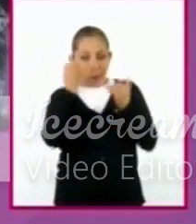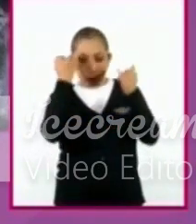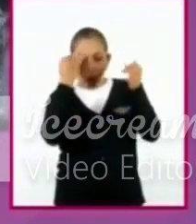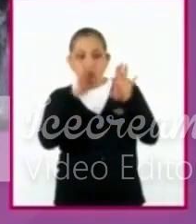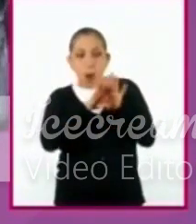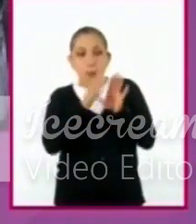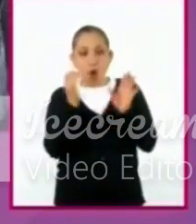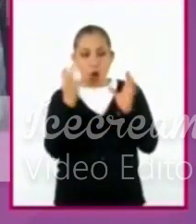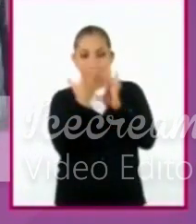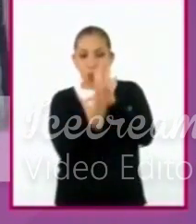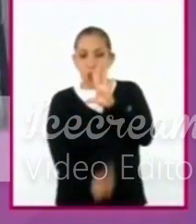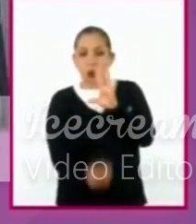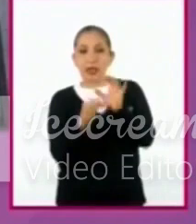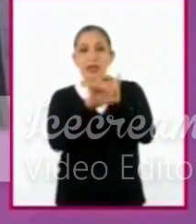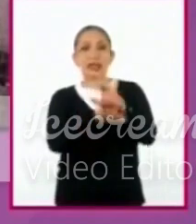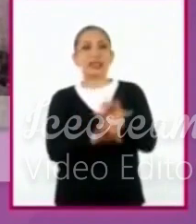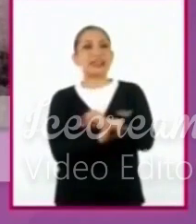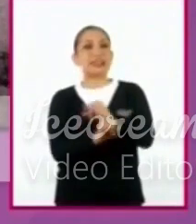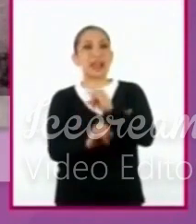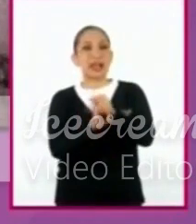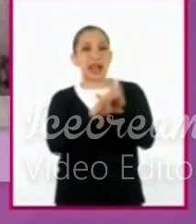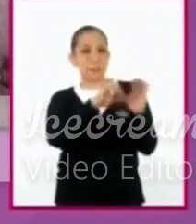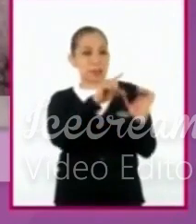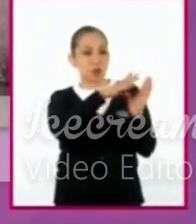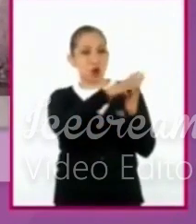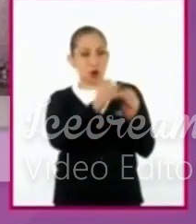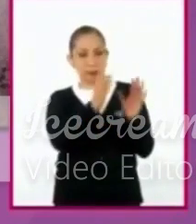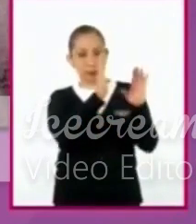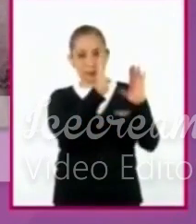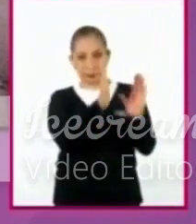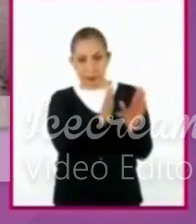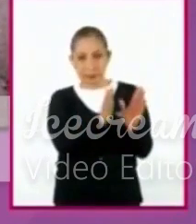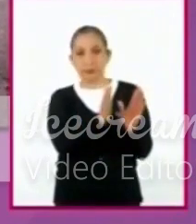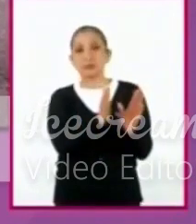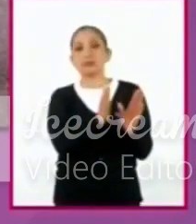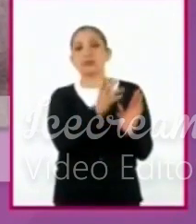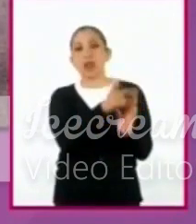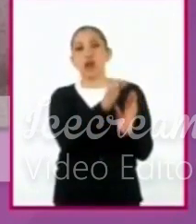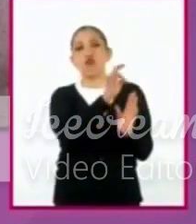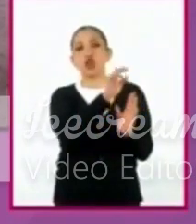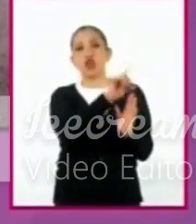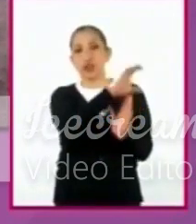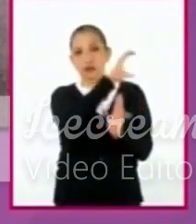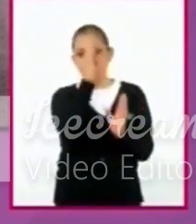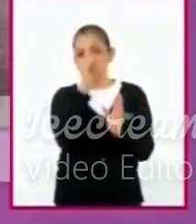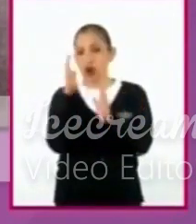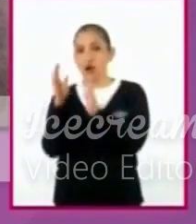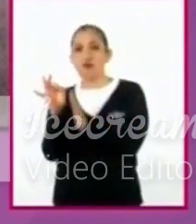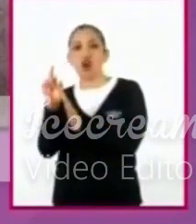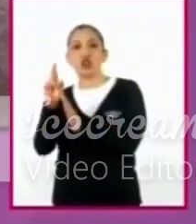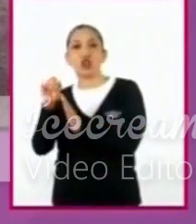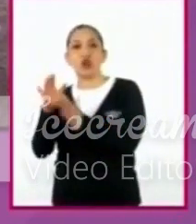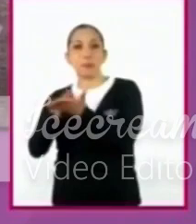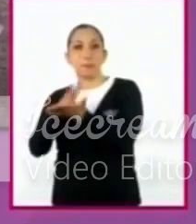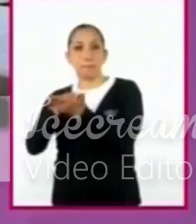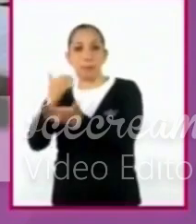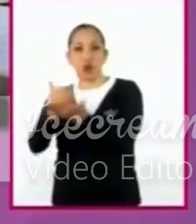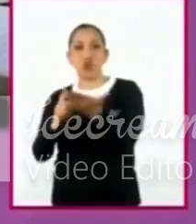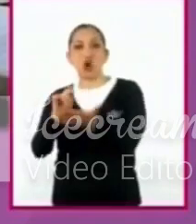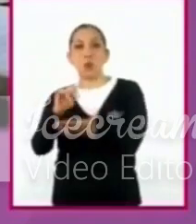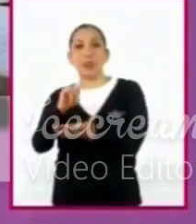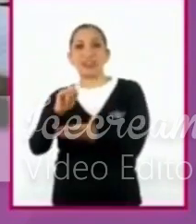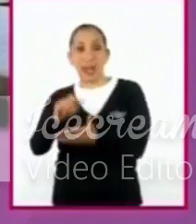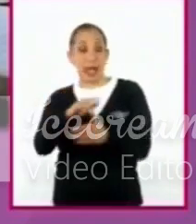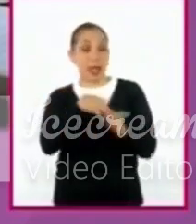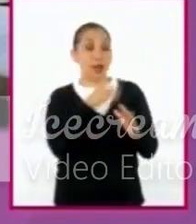cómo íbamos a digitalizar la colección. Entonces la dividimos en lo que es el fondo fotográfico y el fondo documental. El